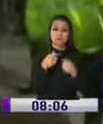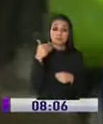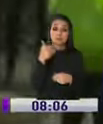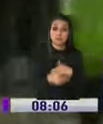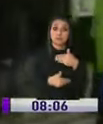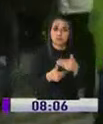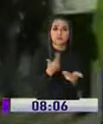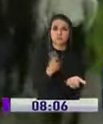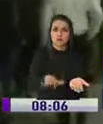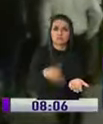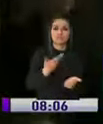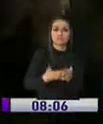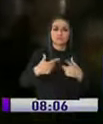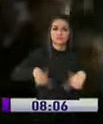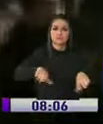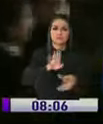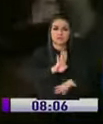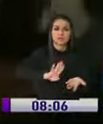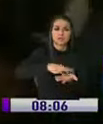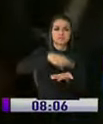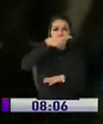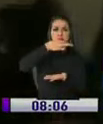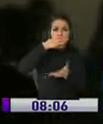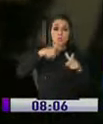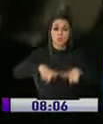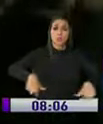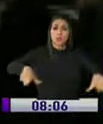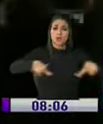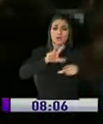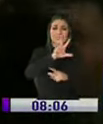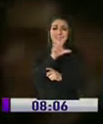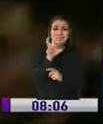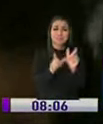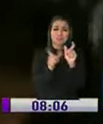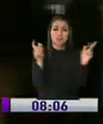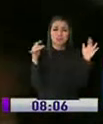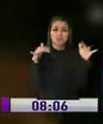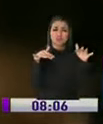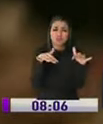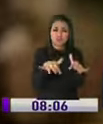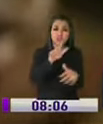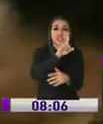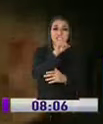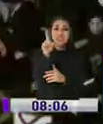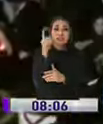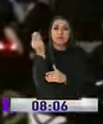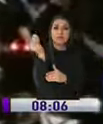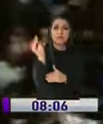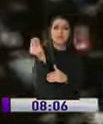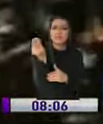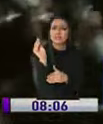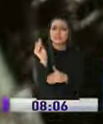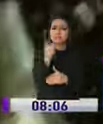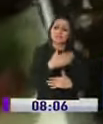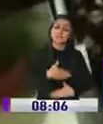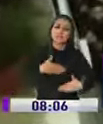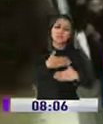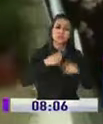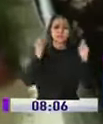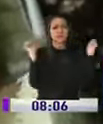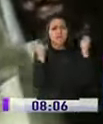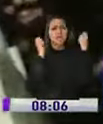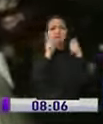de la Magdalena. En un salón de recepciones más de 300 personas, entre ellas 100 adolescentes, supuestamente disfrutaban de Halloween,